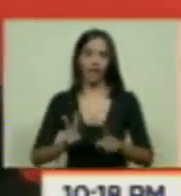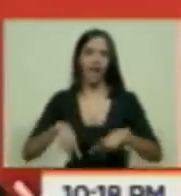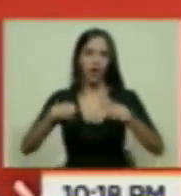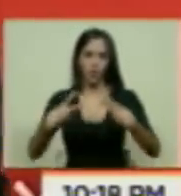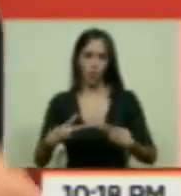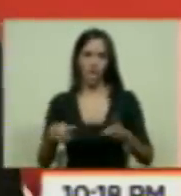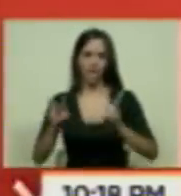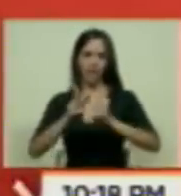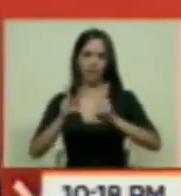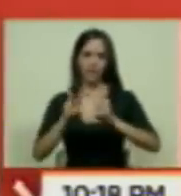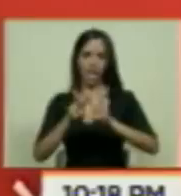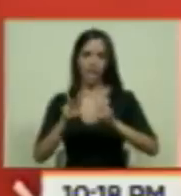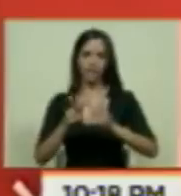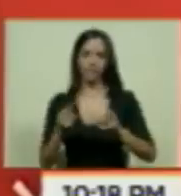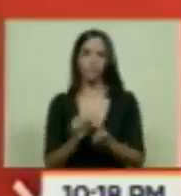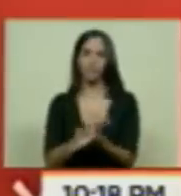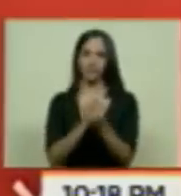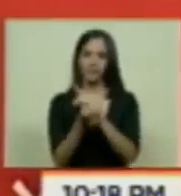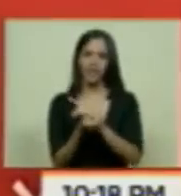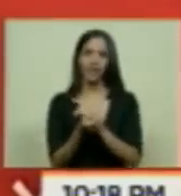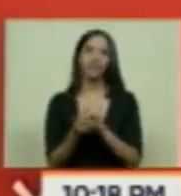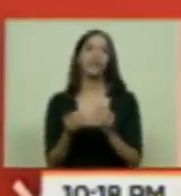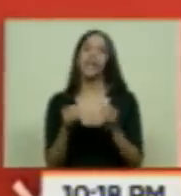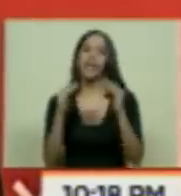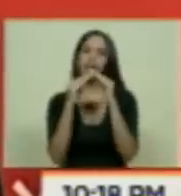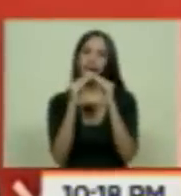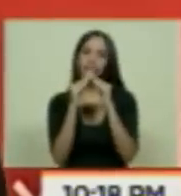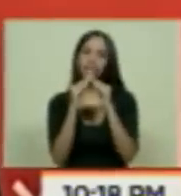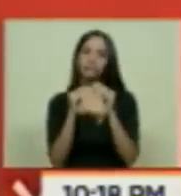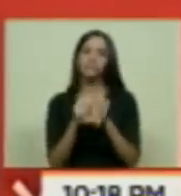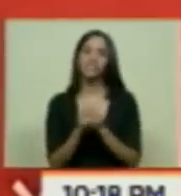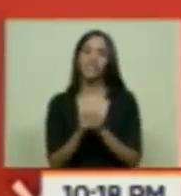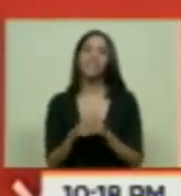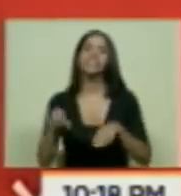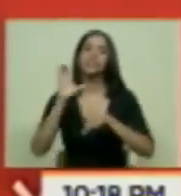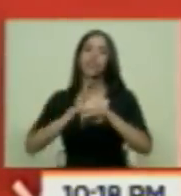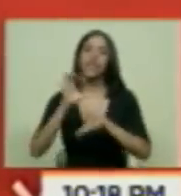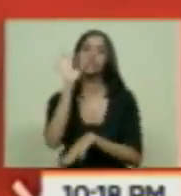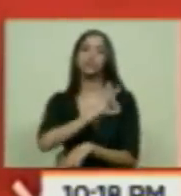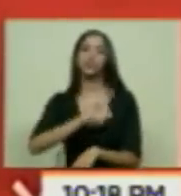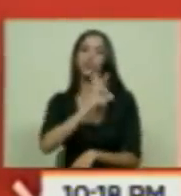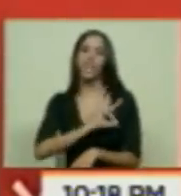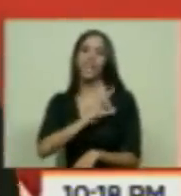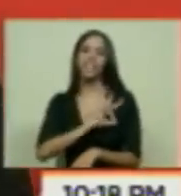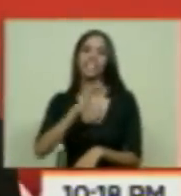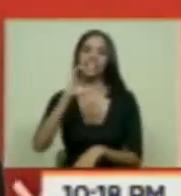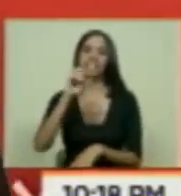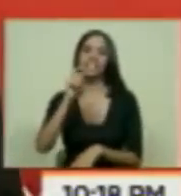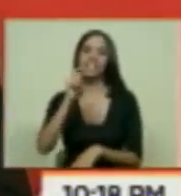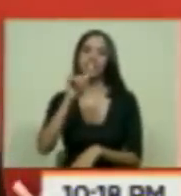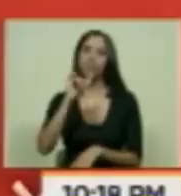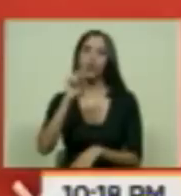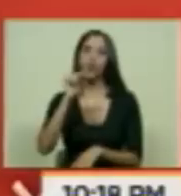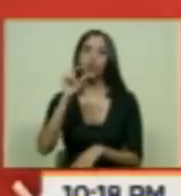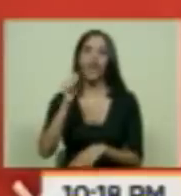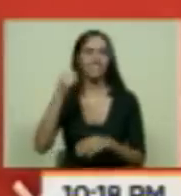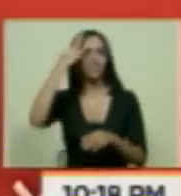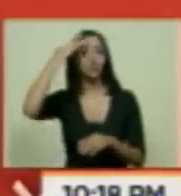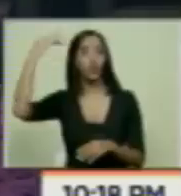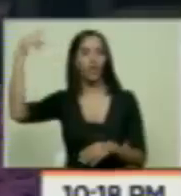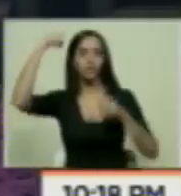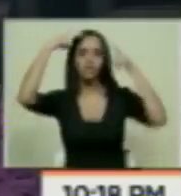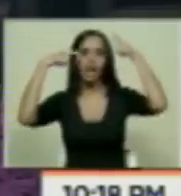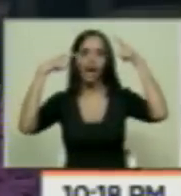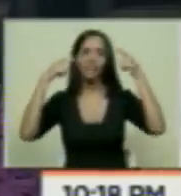viviendas para convertirlas en hogares, sino también desde la ciudad socialista, Ciudad Tiuna, ese gran sueño de Hugo Chávez. ¿Cómo se